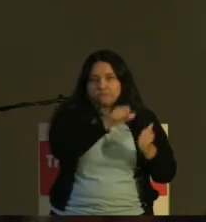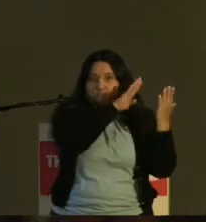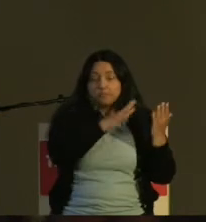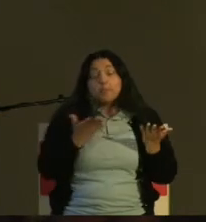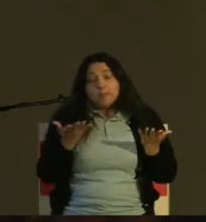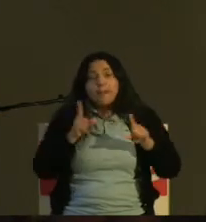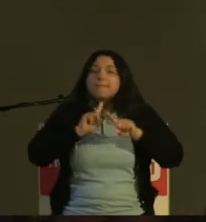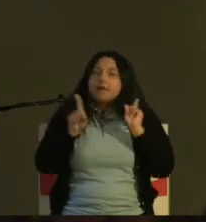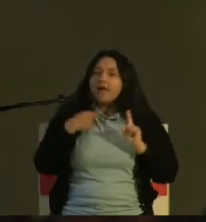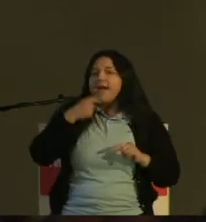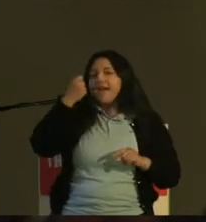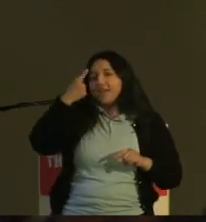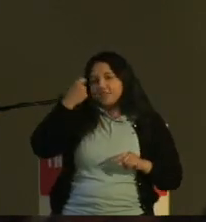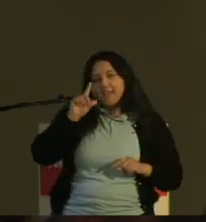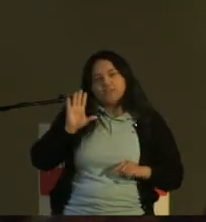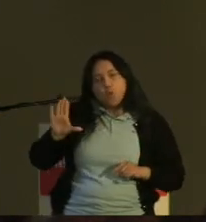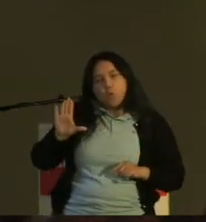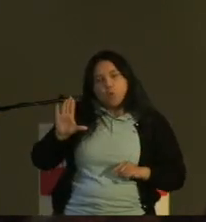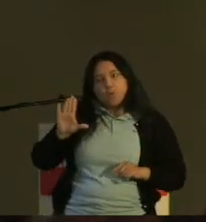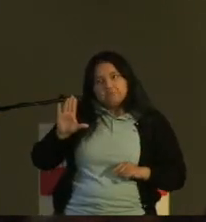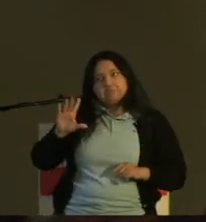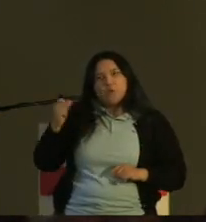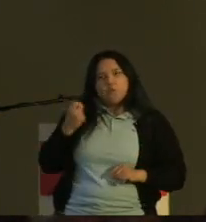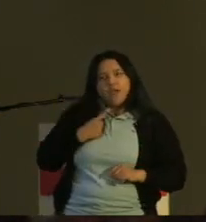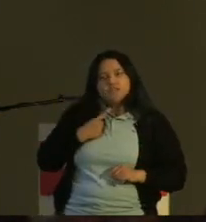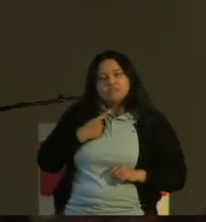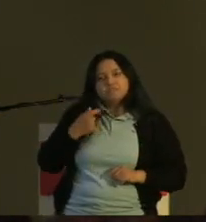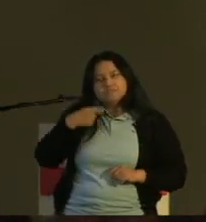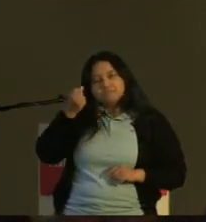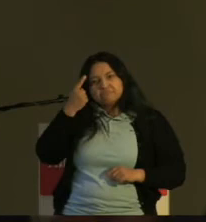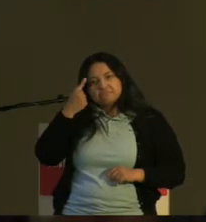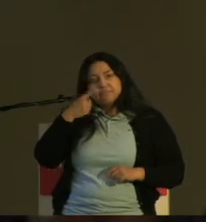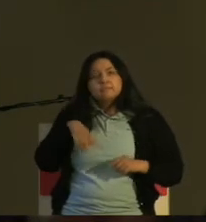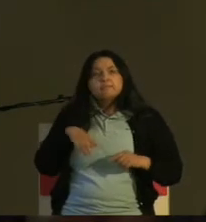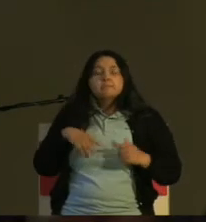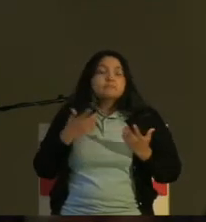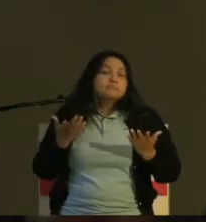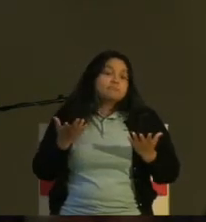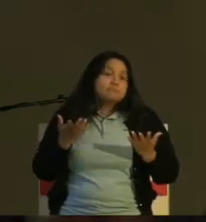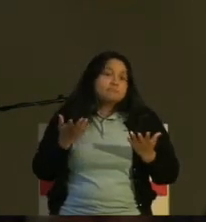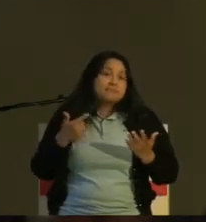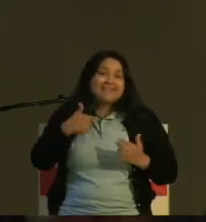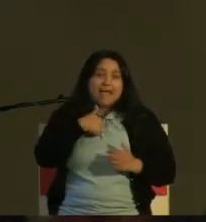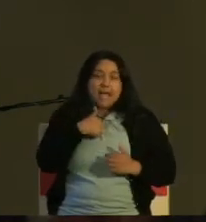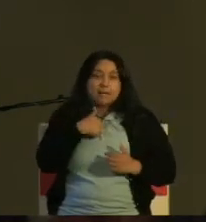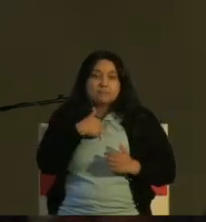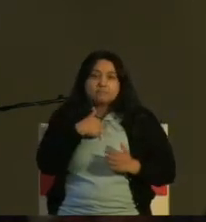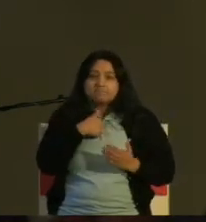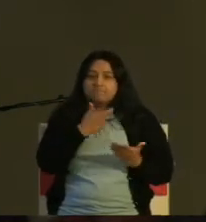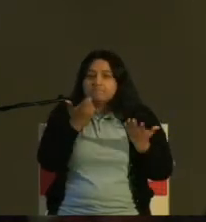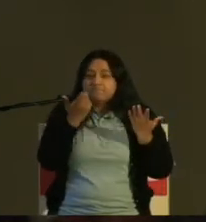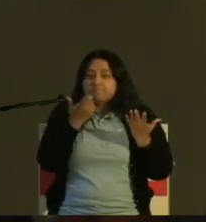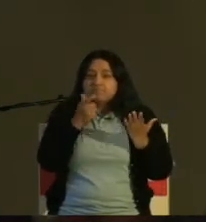Pero. Siguiendo tu pensamiento, tu pregunta, tu cuestionamiento, yo hago lo que me ocurre a